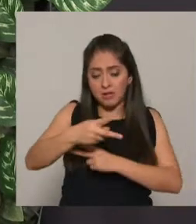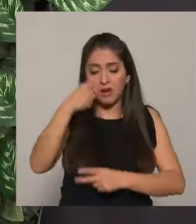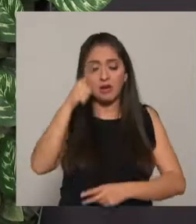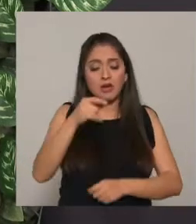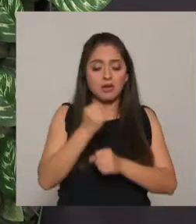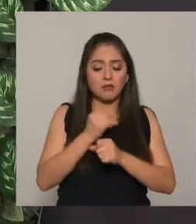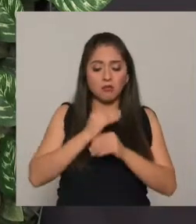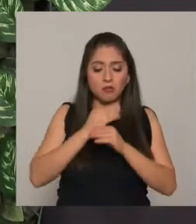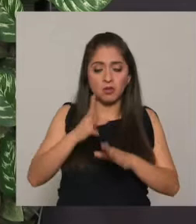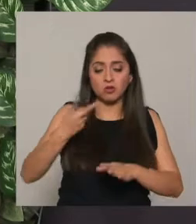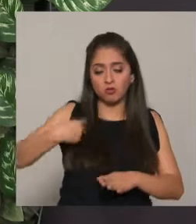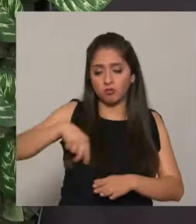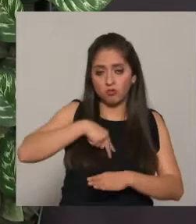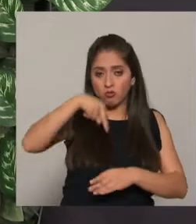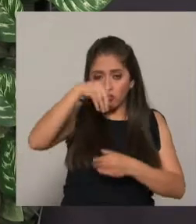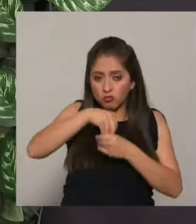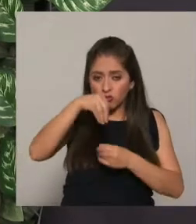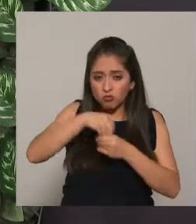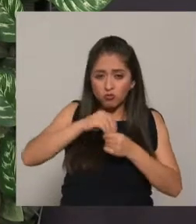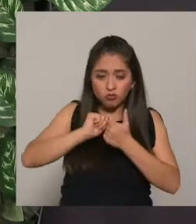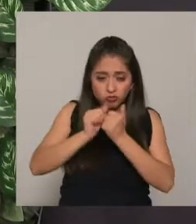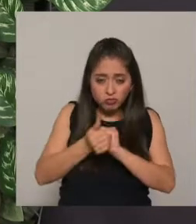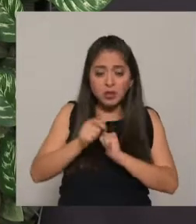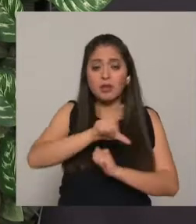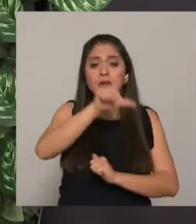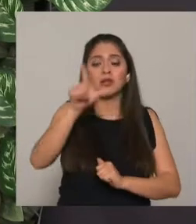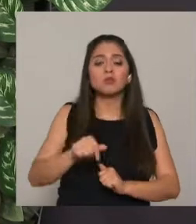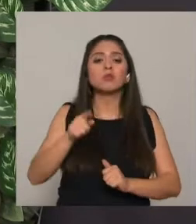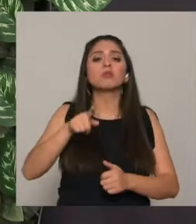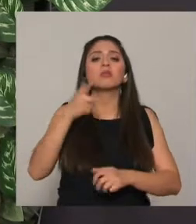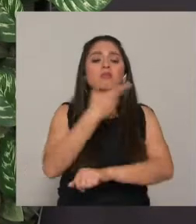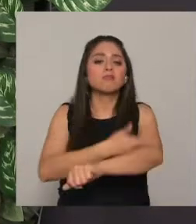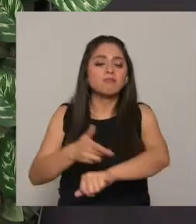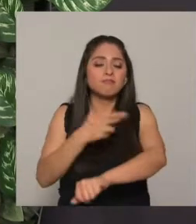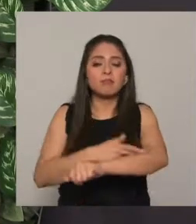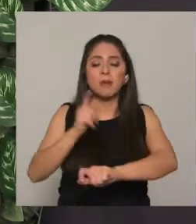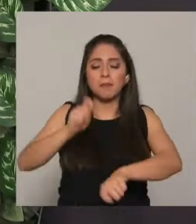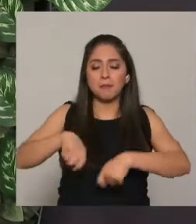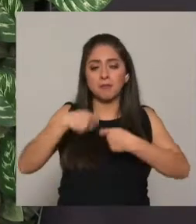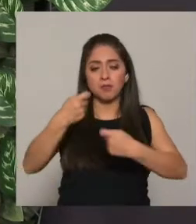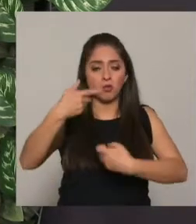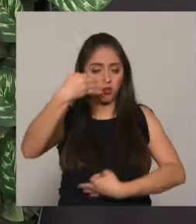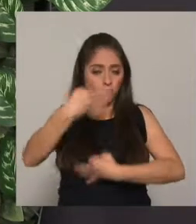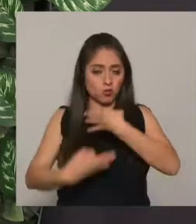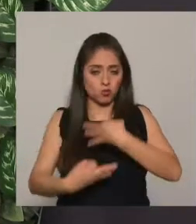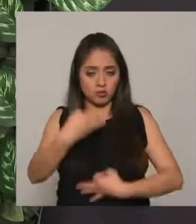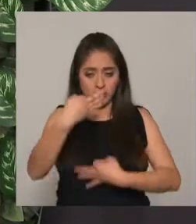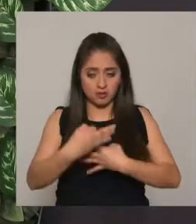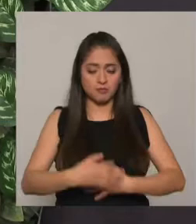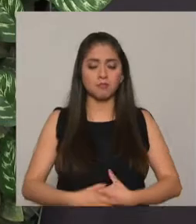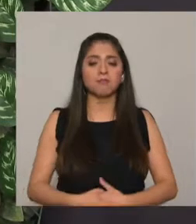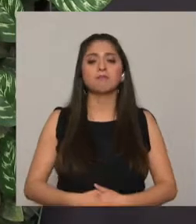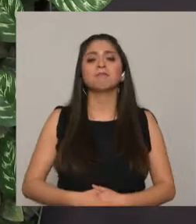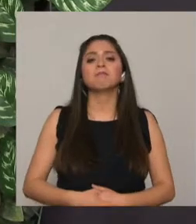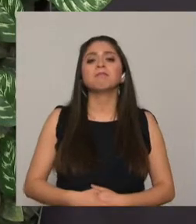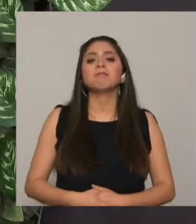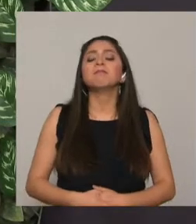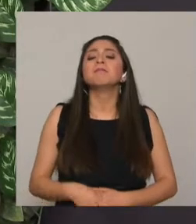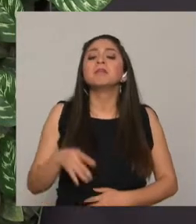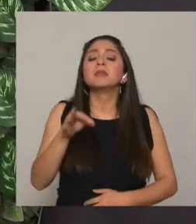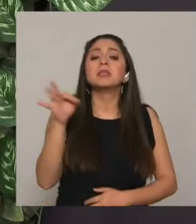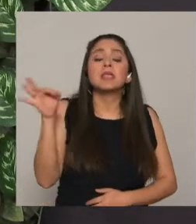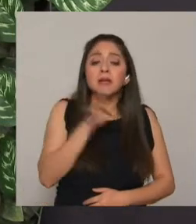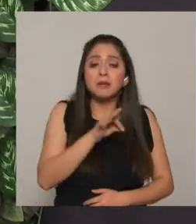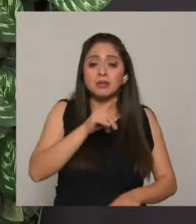reservada, y en su momento iniciar procedimientos judiciales respecto a la pérdida o